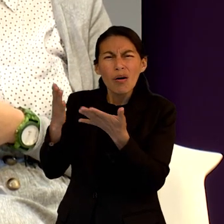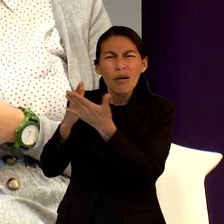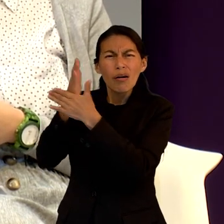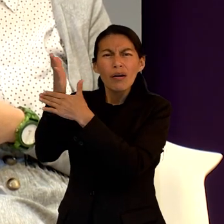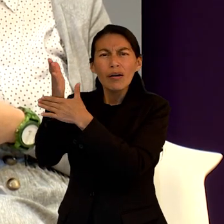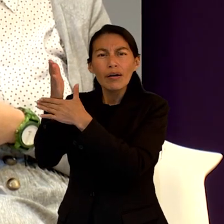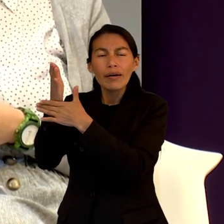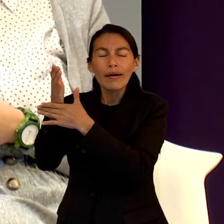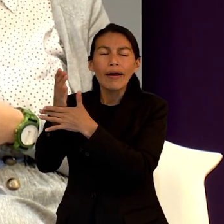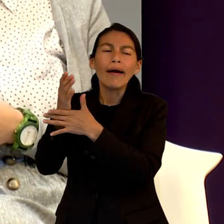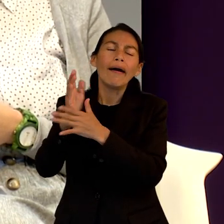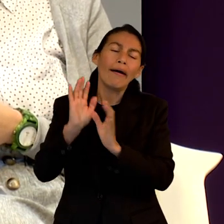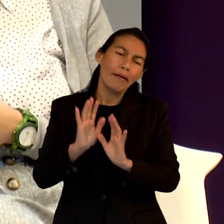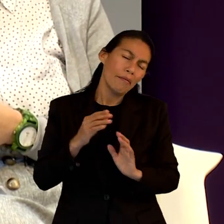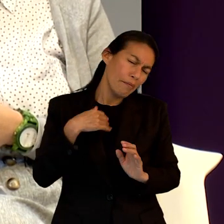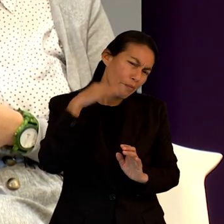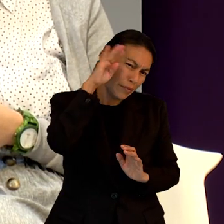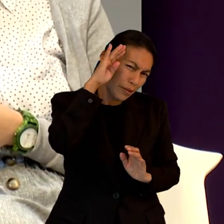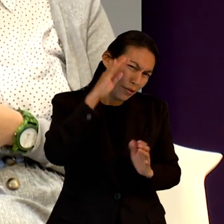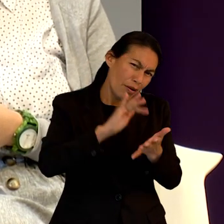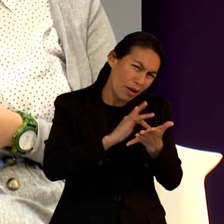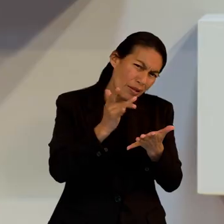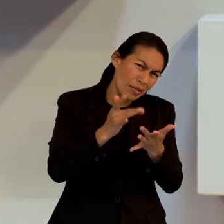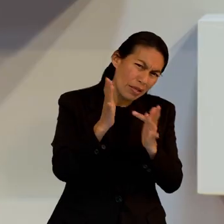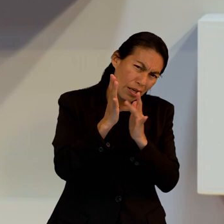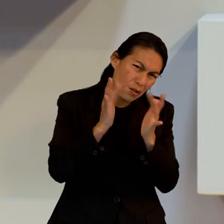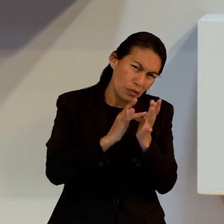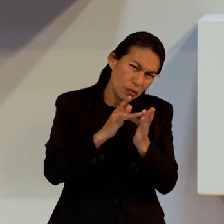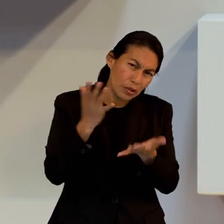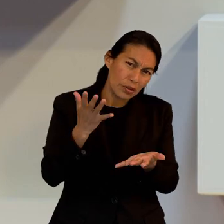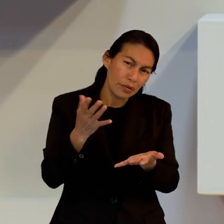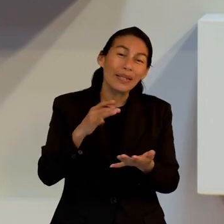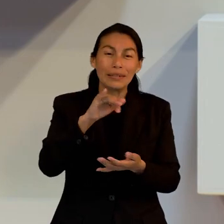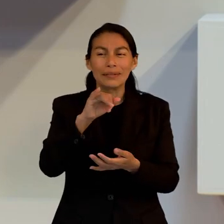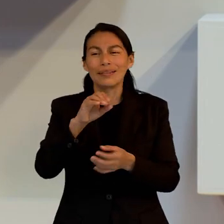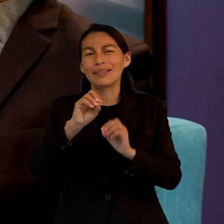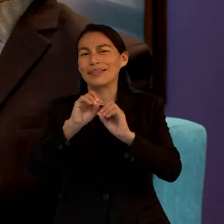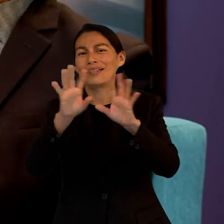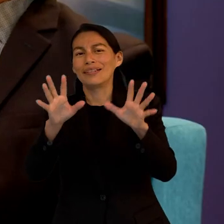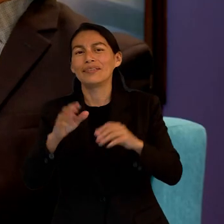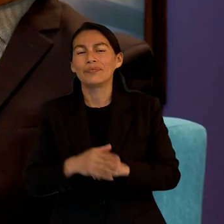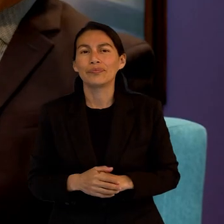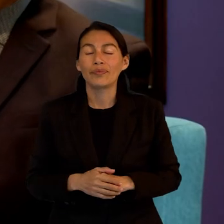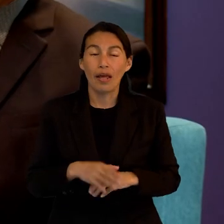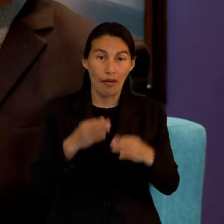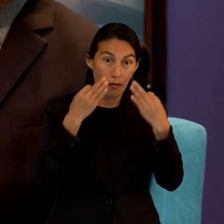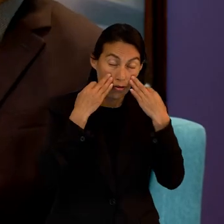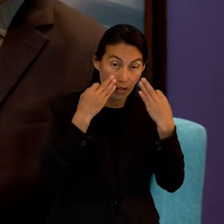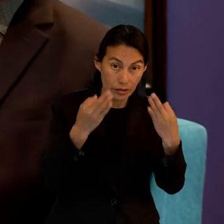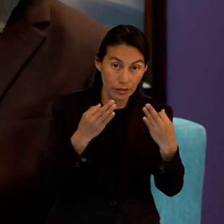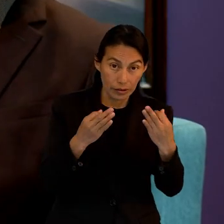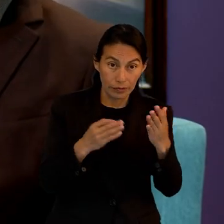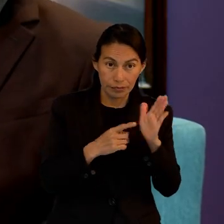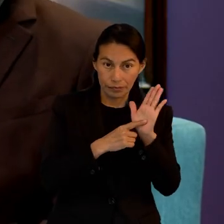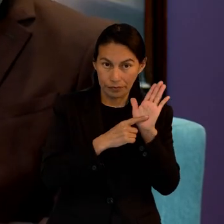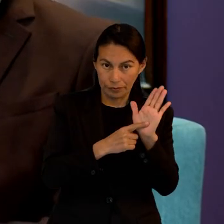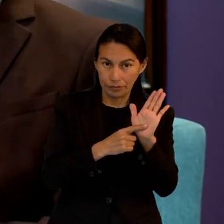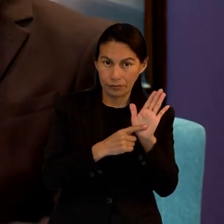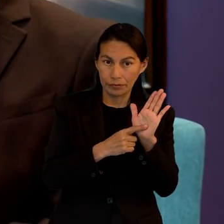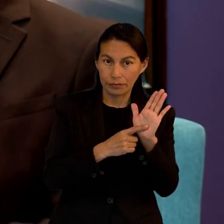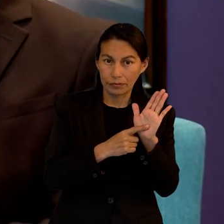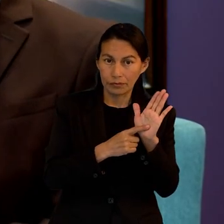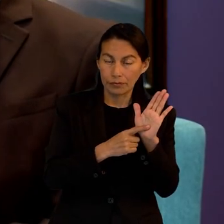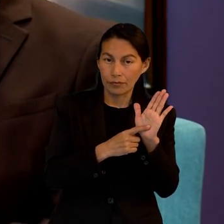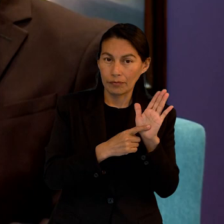de jesucristo no si así es así es aquí hay uno que esté este texto en ella y compañeros que están aquí con